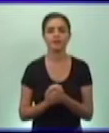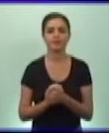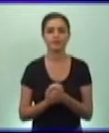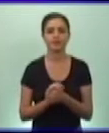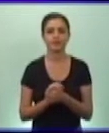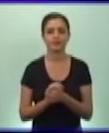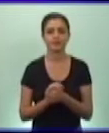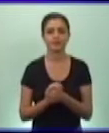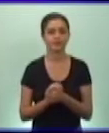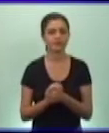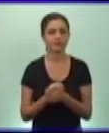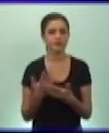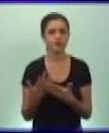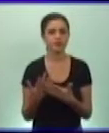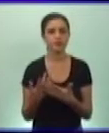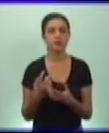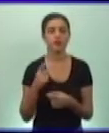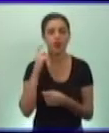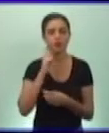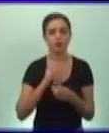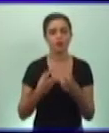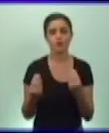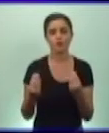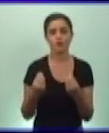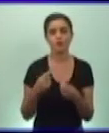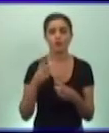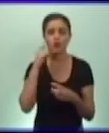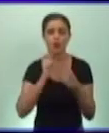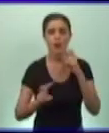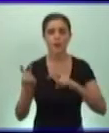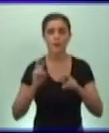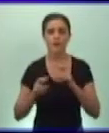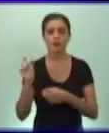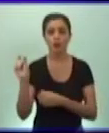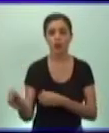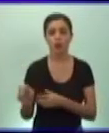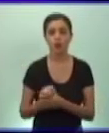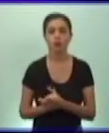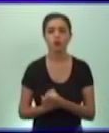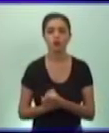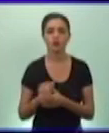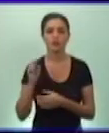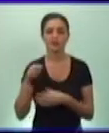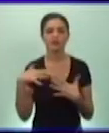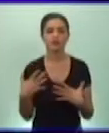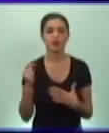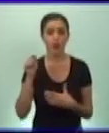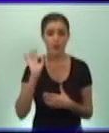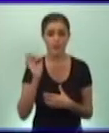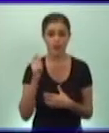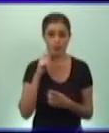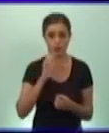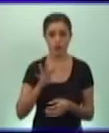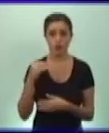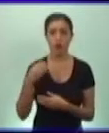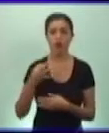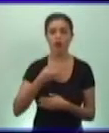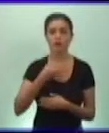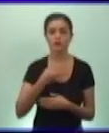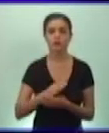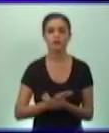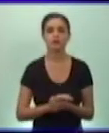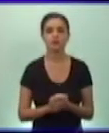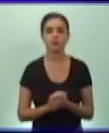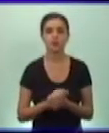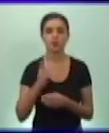costas cubanas. Muchos investigadores consideran que este anticiclón del Atlántico Norte es el dictador del tiempo para Cuba.